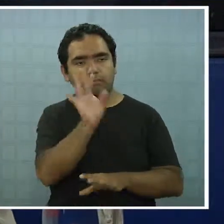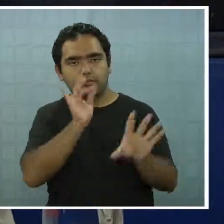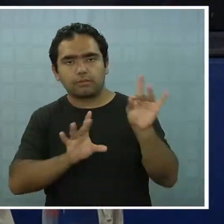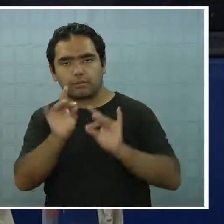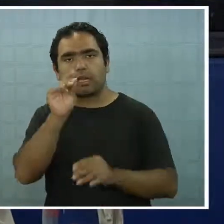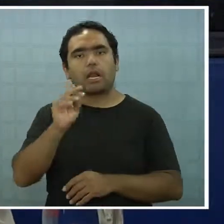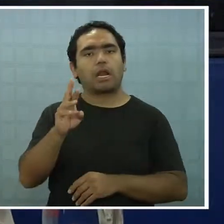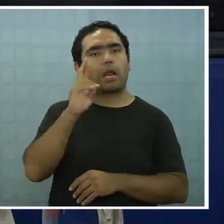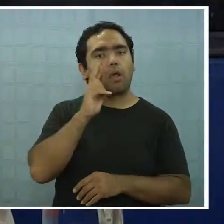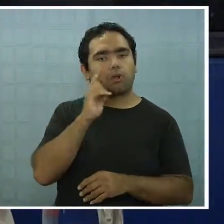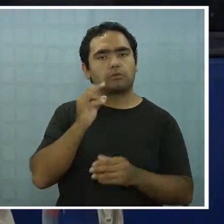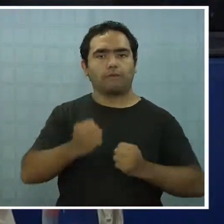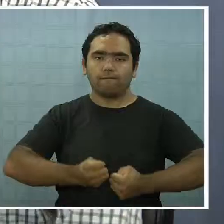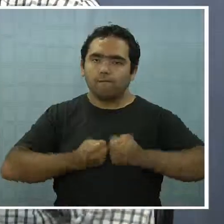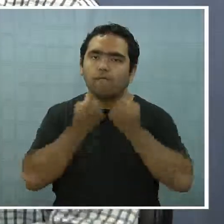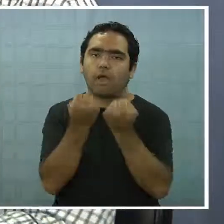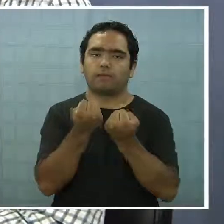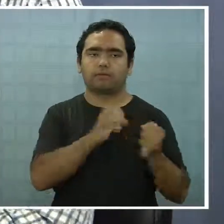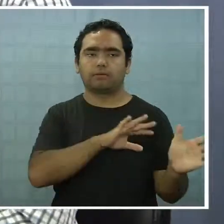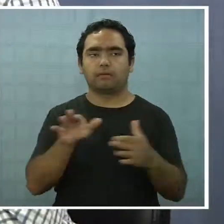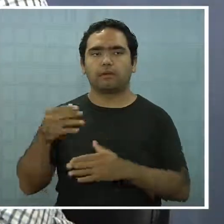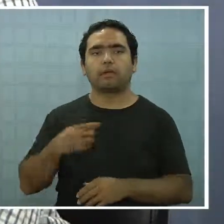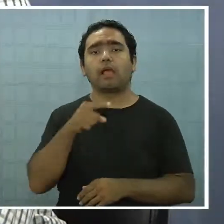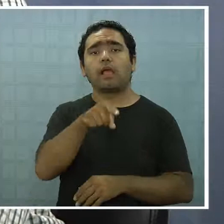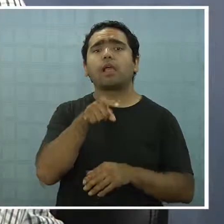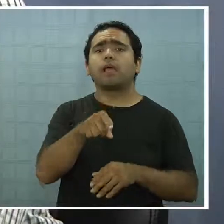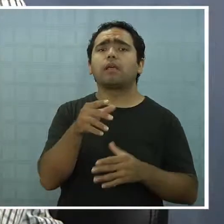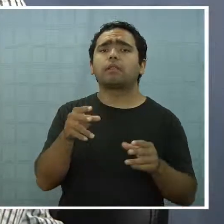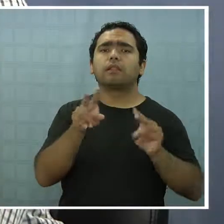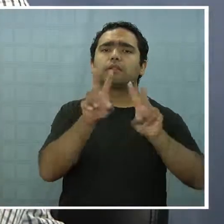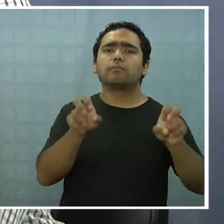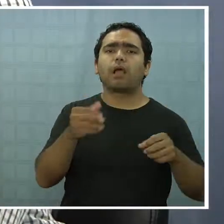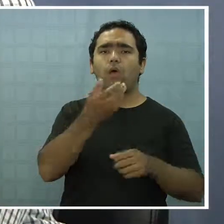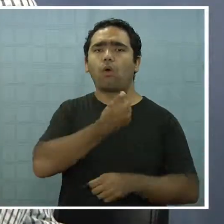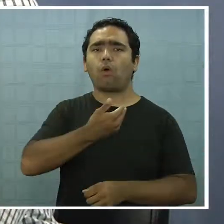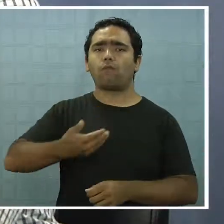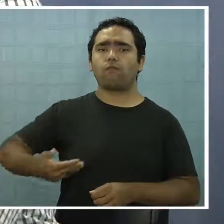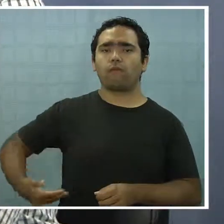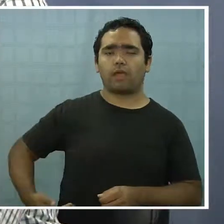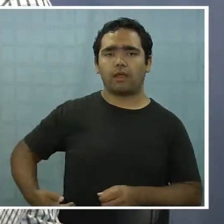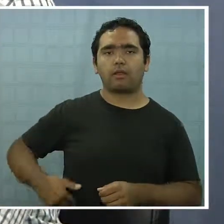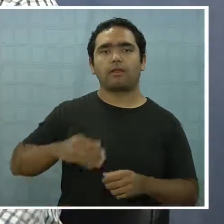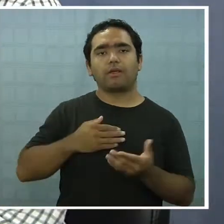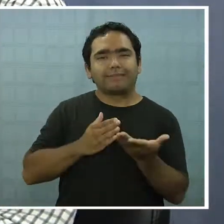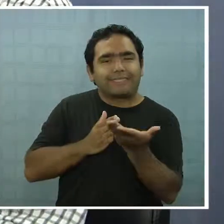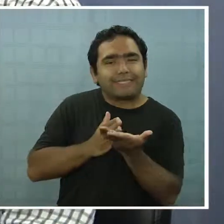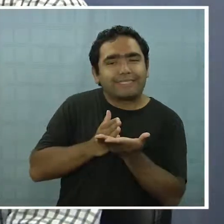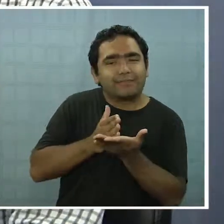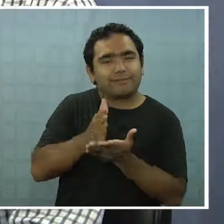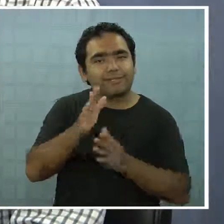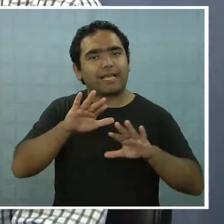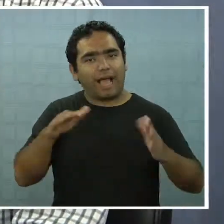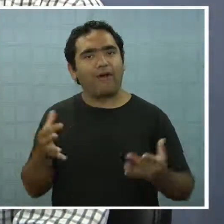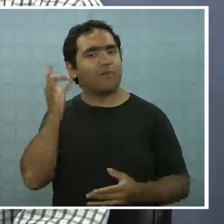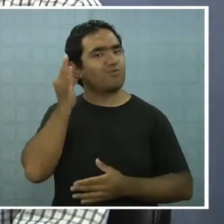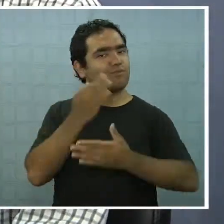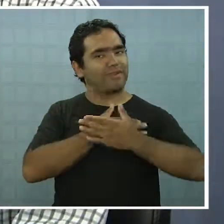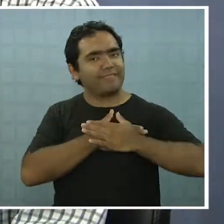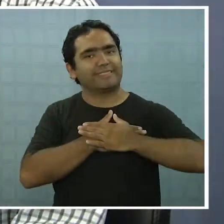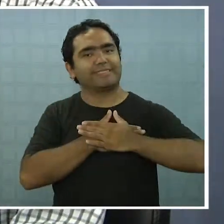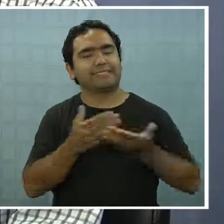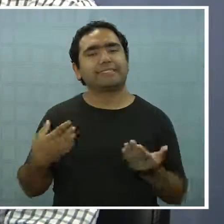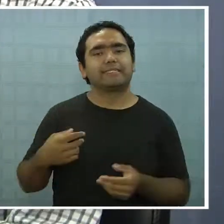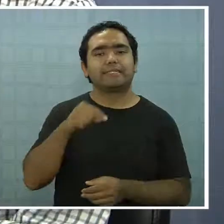reconocer que ha habido un esfuerzo muy grande. Esto se da en el marco, ¿cierto?, de un gobierno que se está instalando, que está recién iniciándose, ¿cierto?, y que